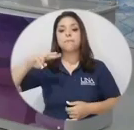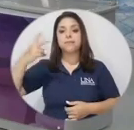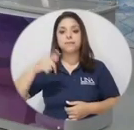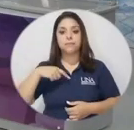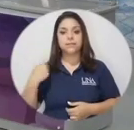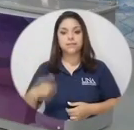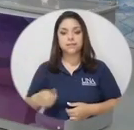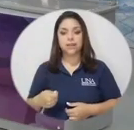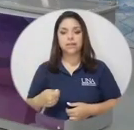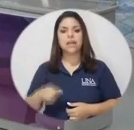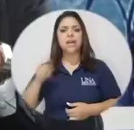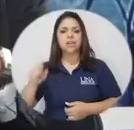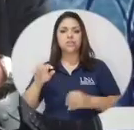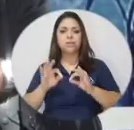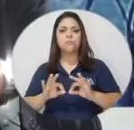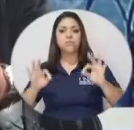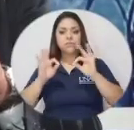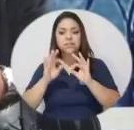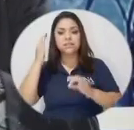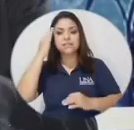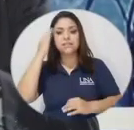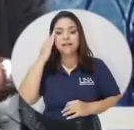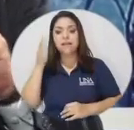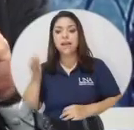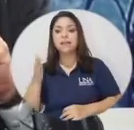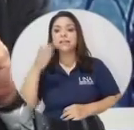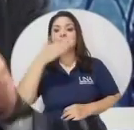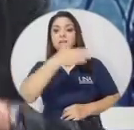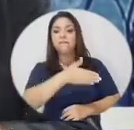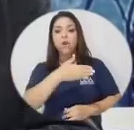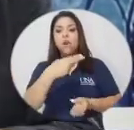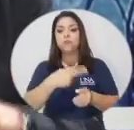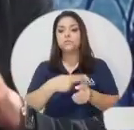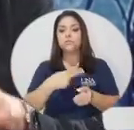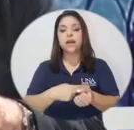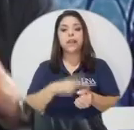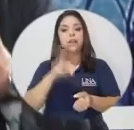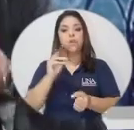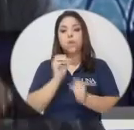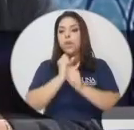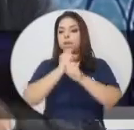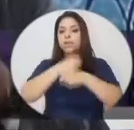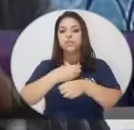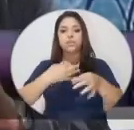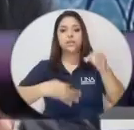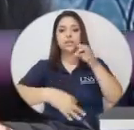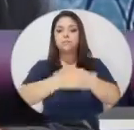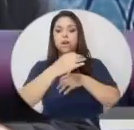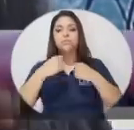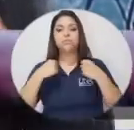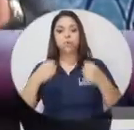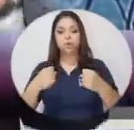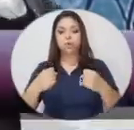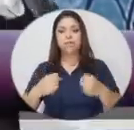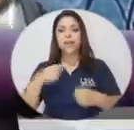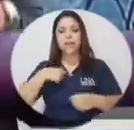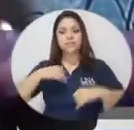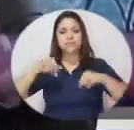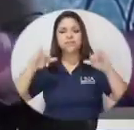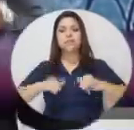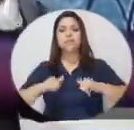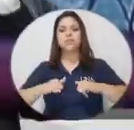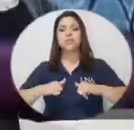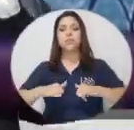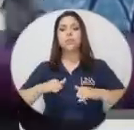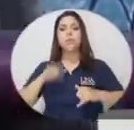claros, porque vean que se fue al hospital, no hizo traspaso de poderes, él sacó discursos, salió a la calle, todo hizo para mantenerse como la